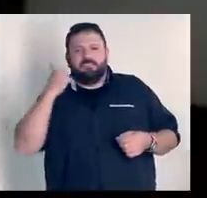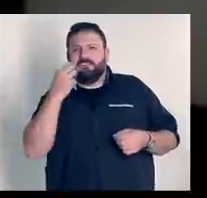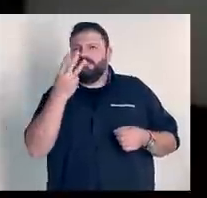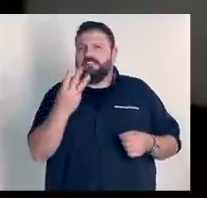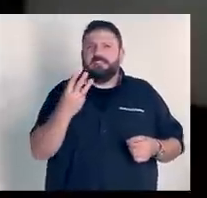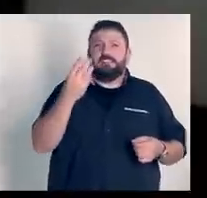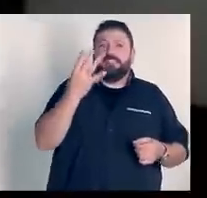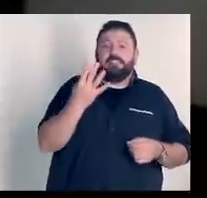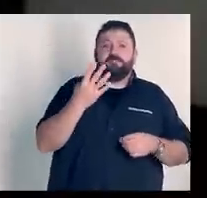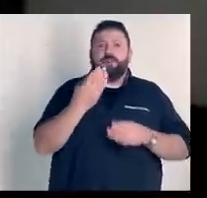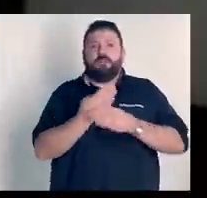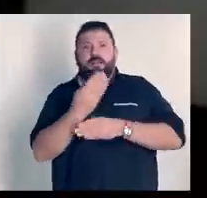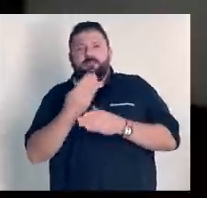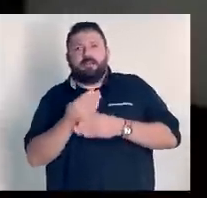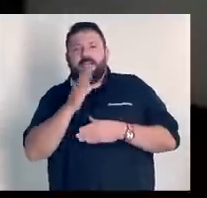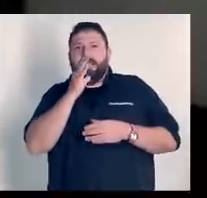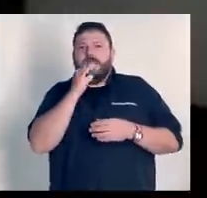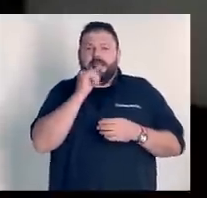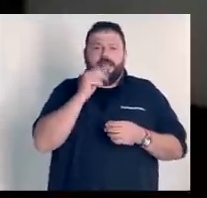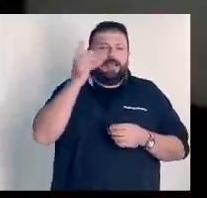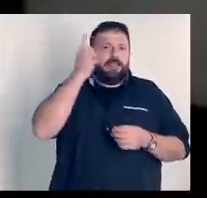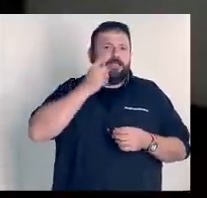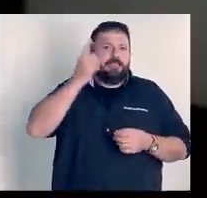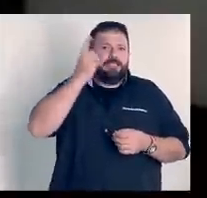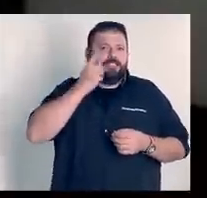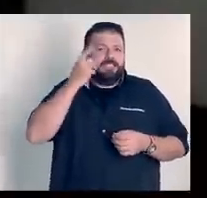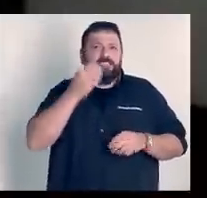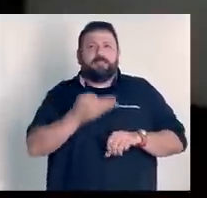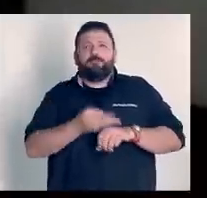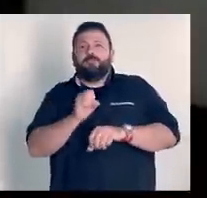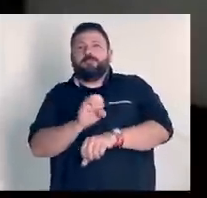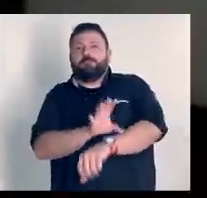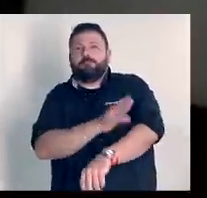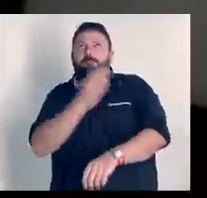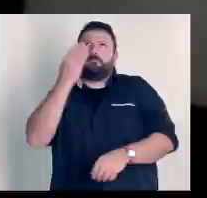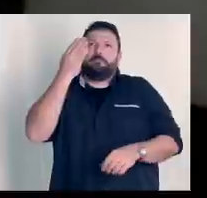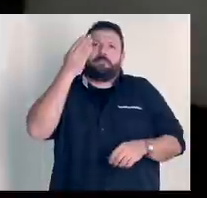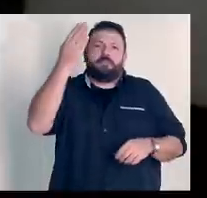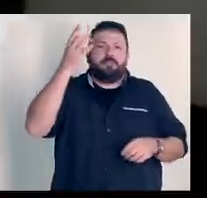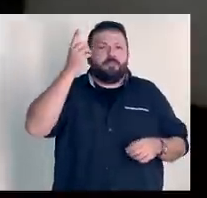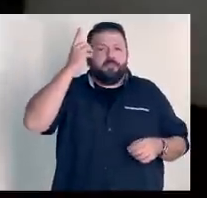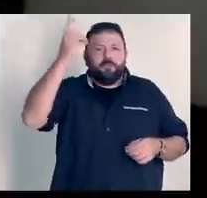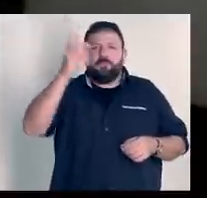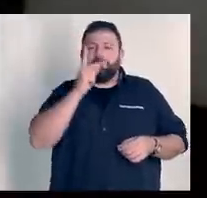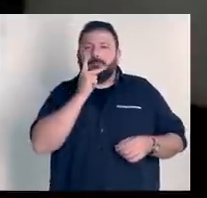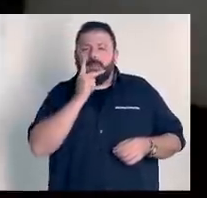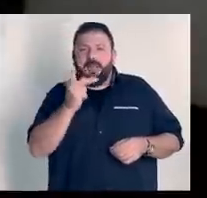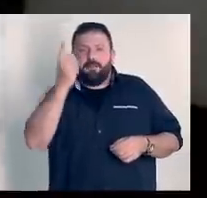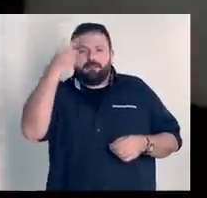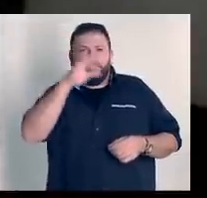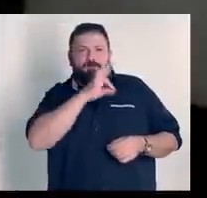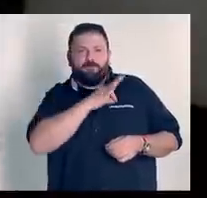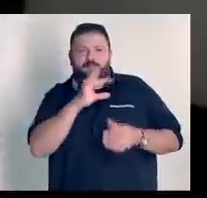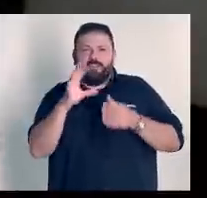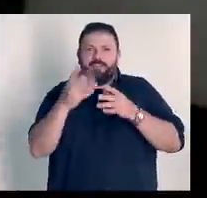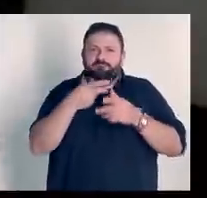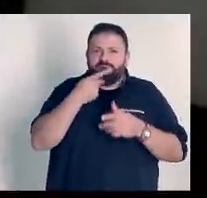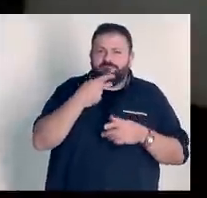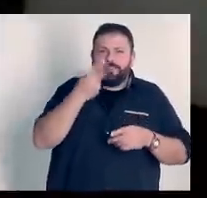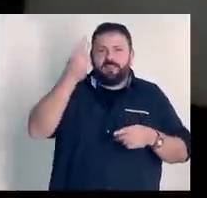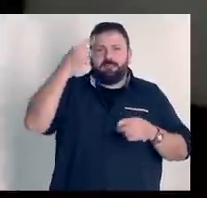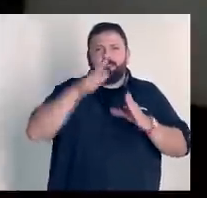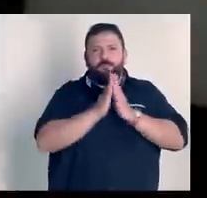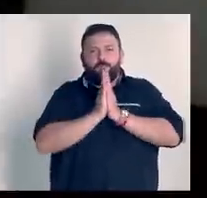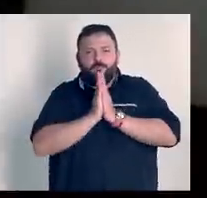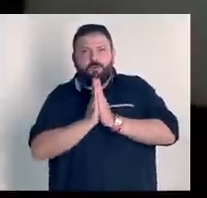4 y no podía dormir de la emoción, pidiéndole a Dios que me diera las palabras correctas, que me iluminara